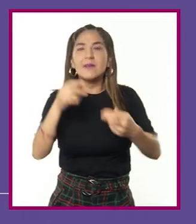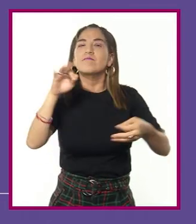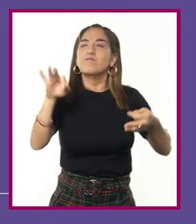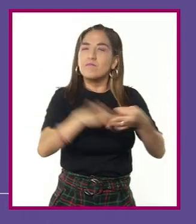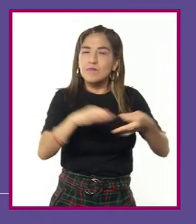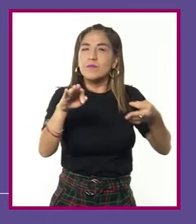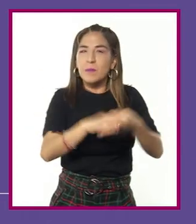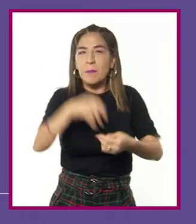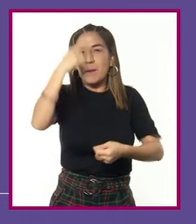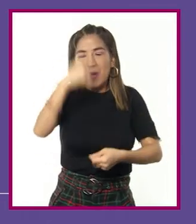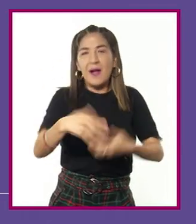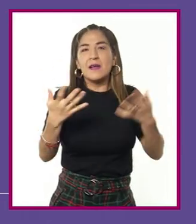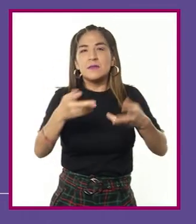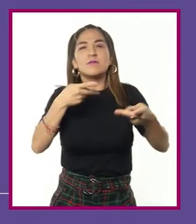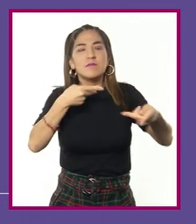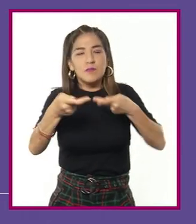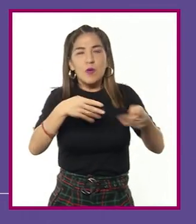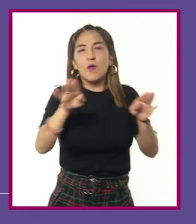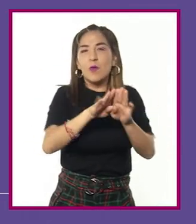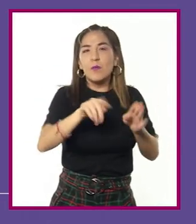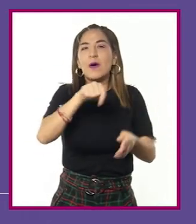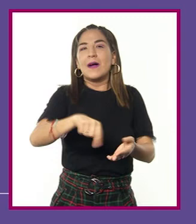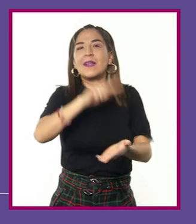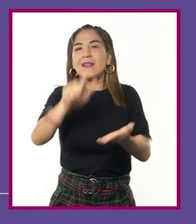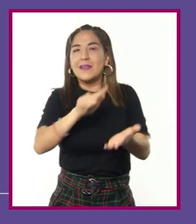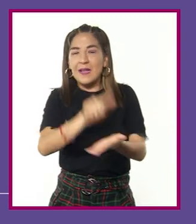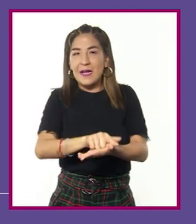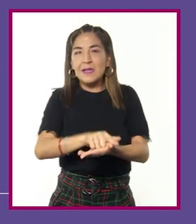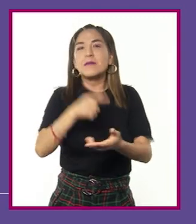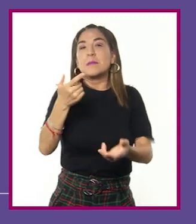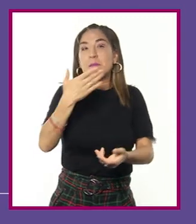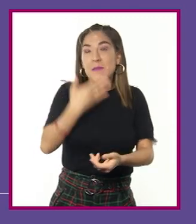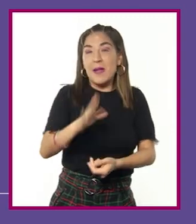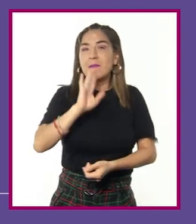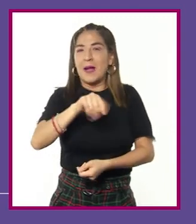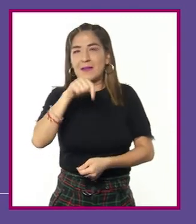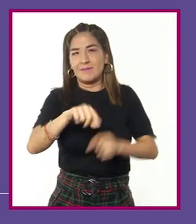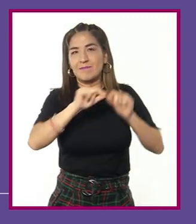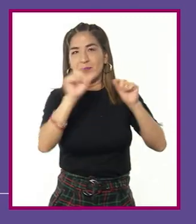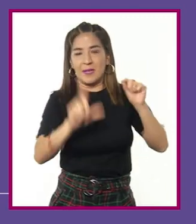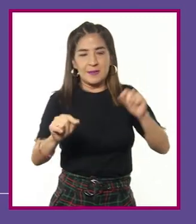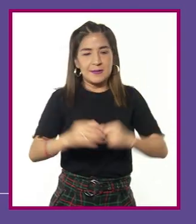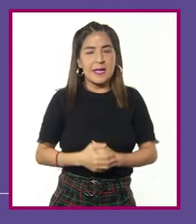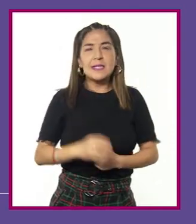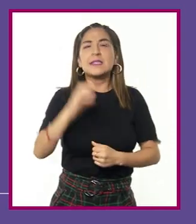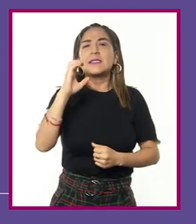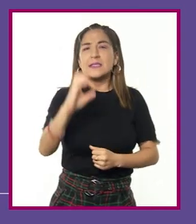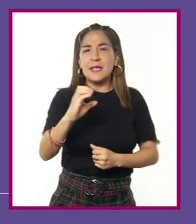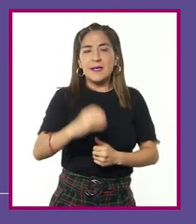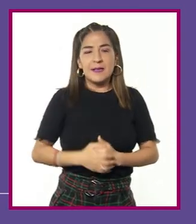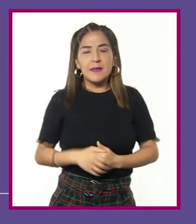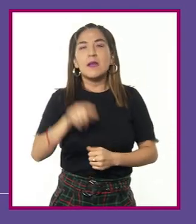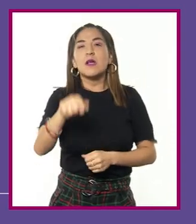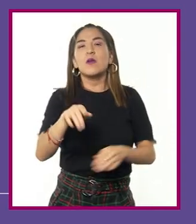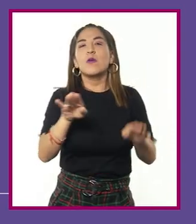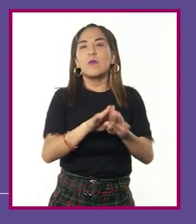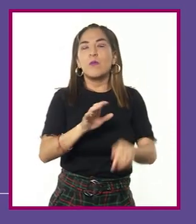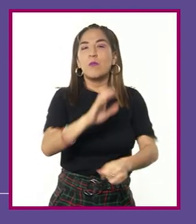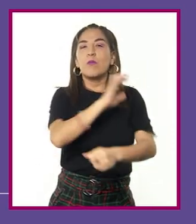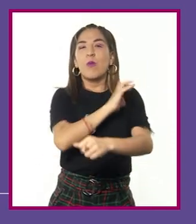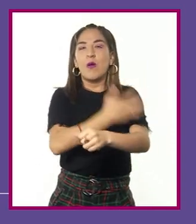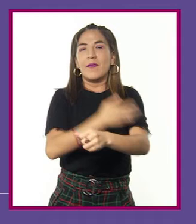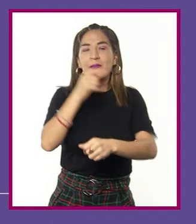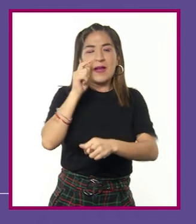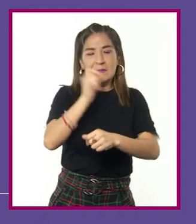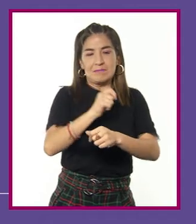continuamente para discutir las leyes que rigen a nuestro país. Finalmente, el inciso C tiene que ver con que el Poder Judicial